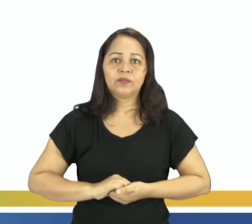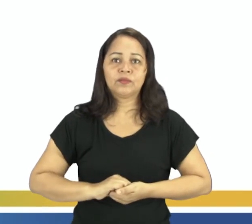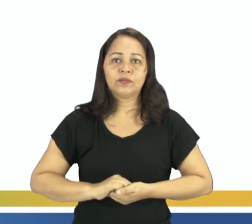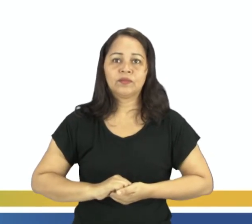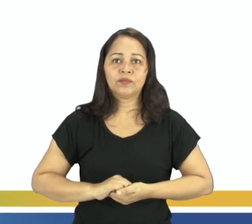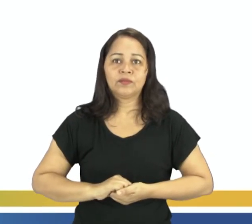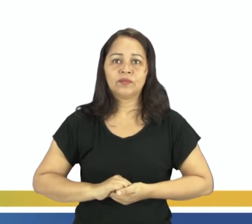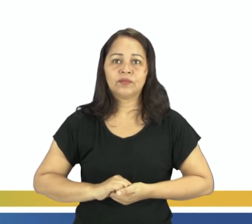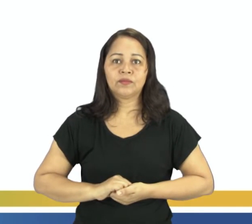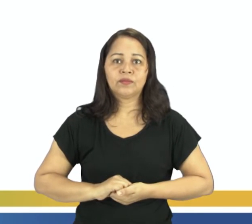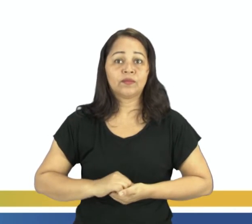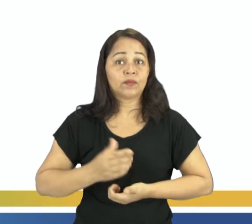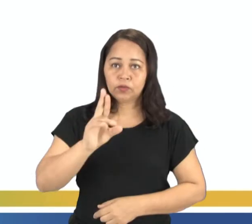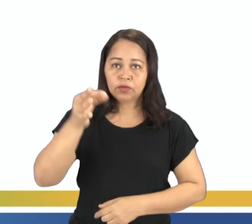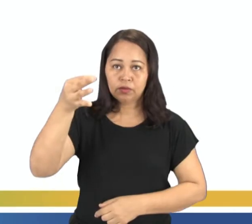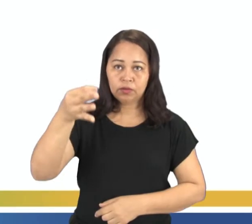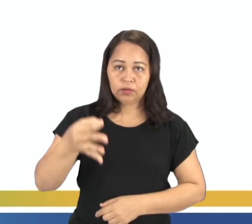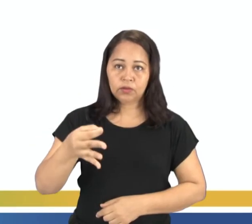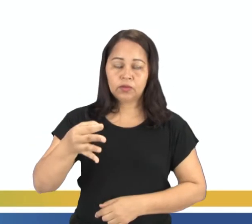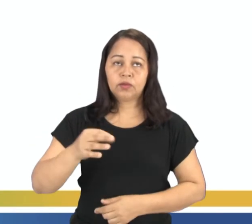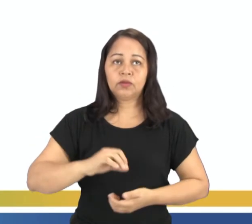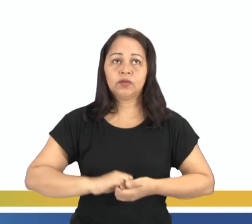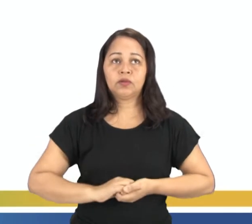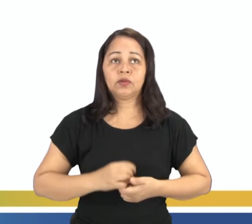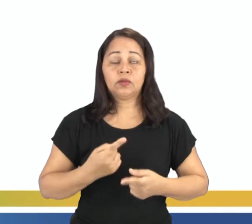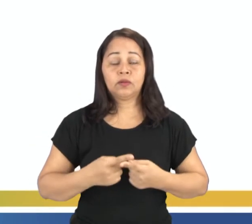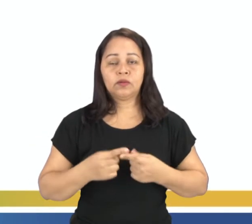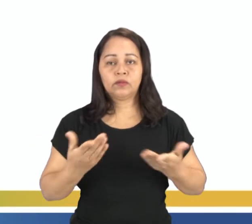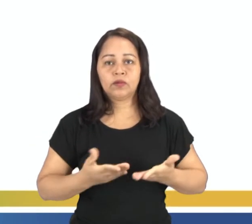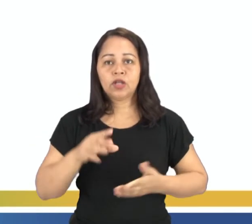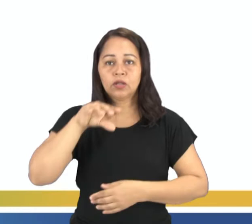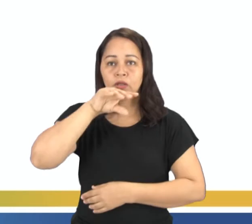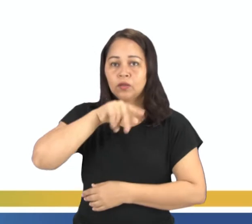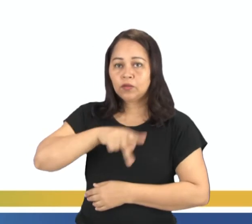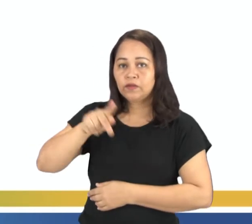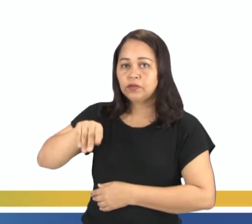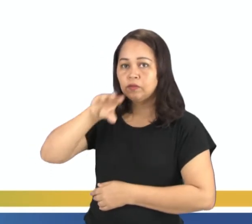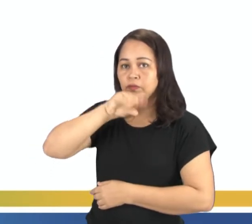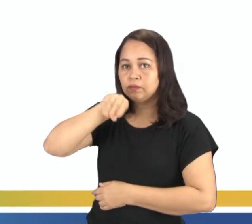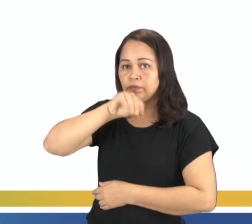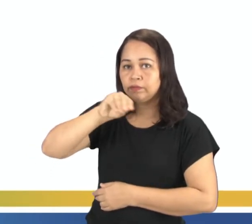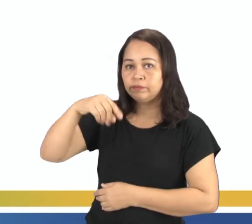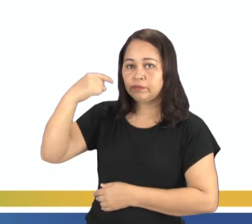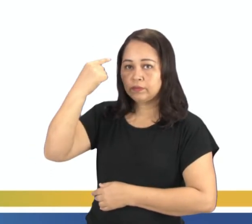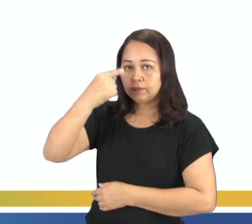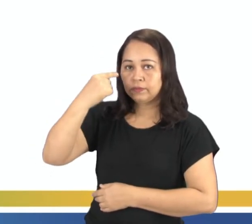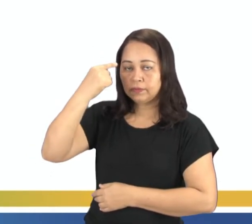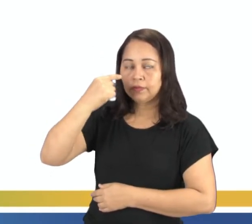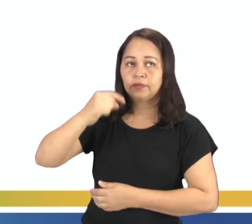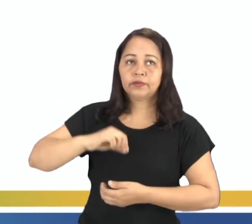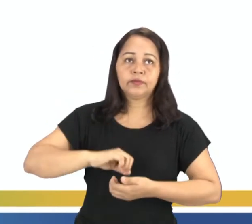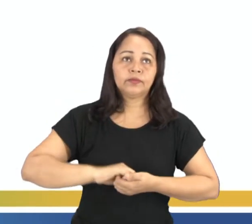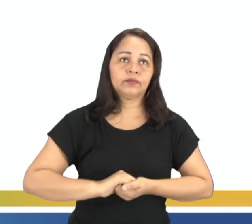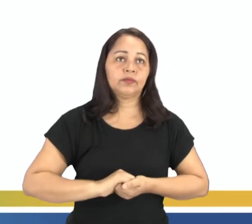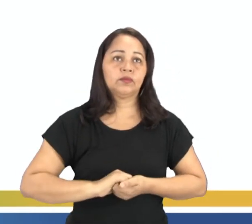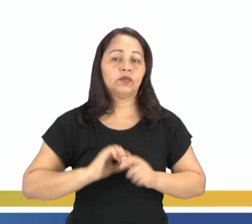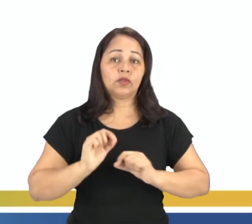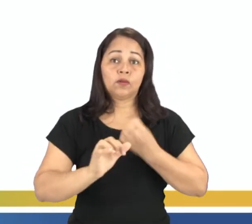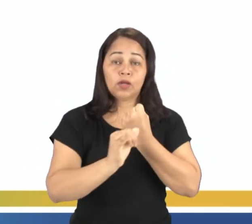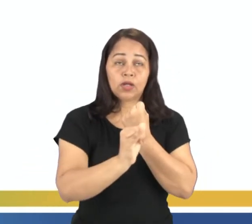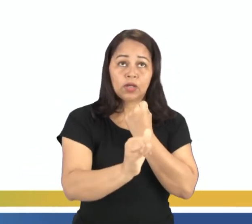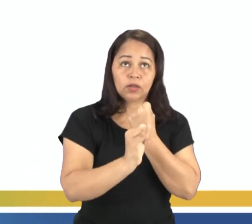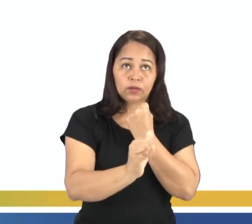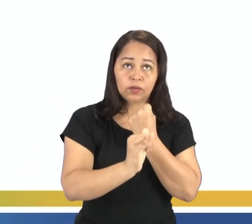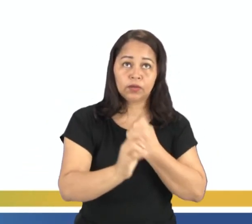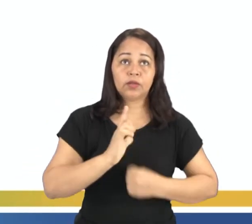Vamos a la corrección. Questão 1. A crônica tem as suas próprias características e sua própria forma